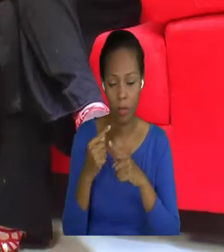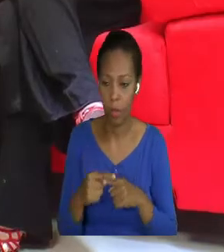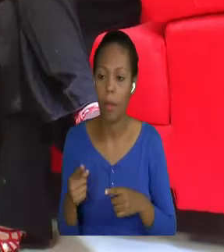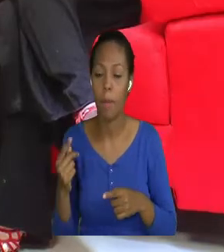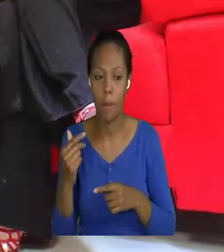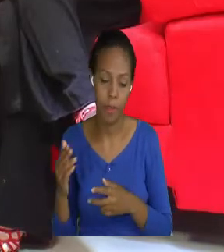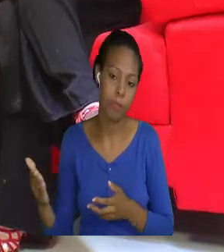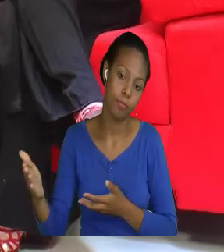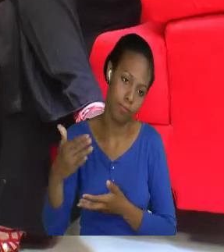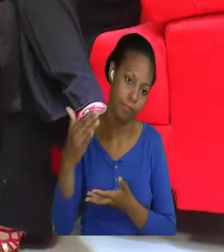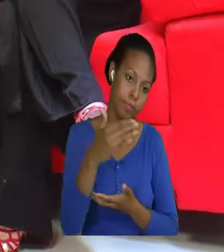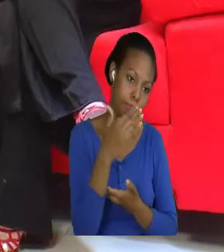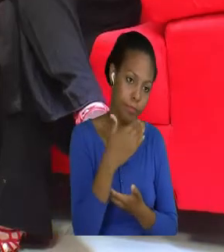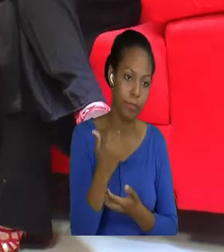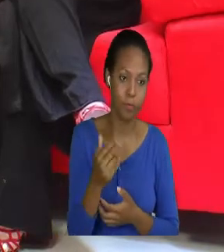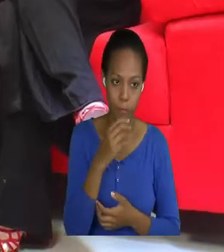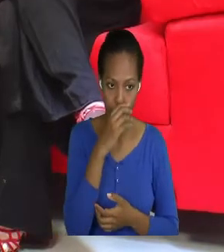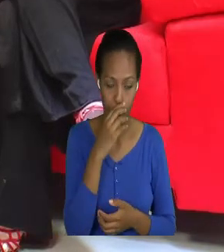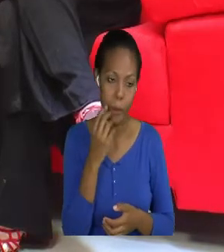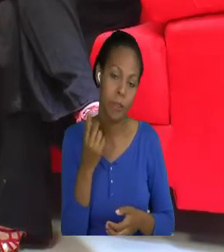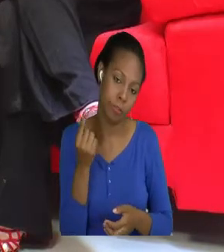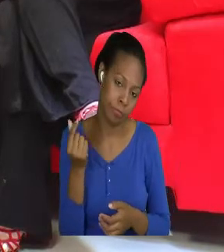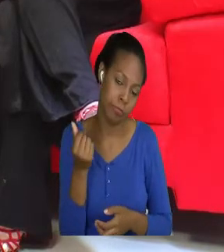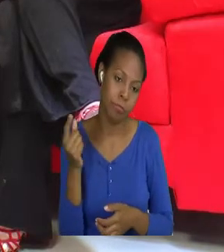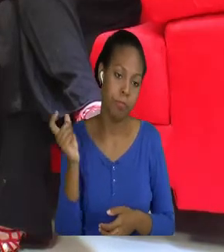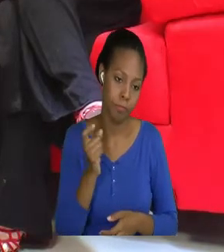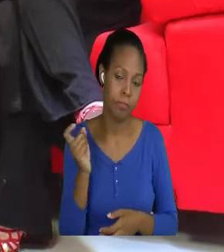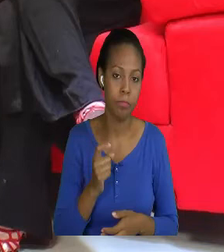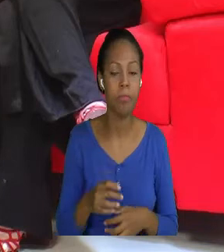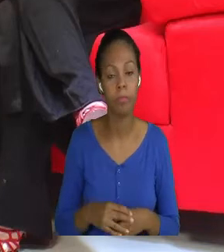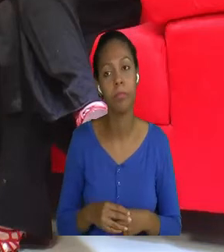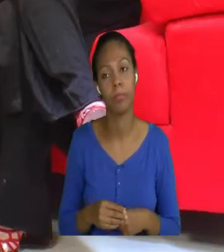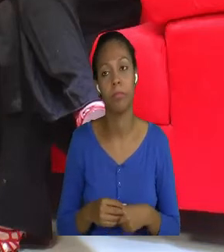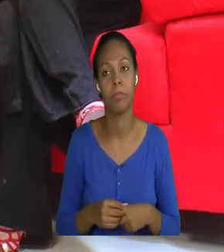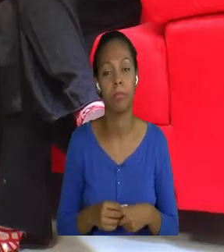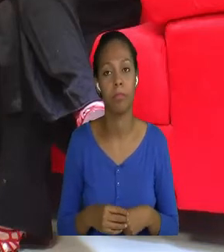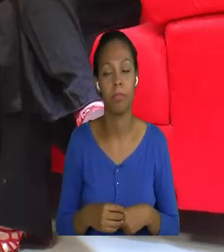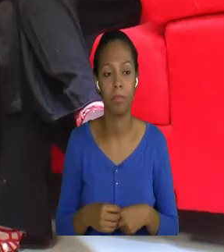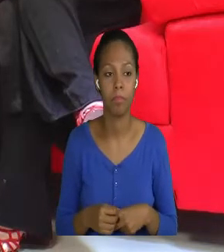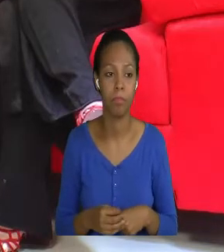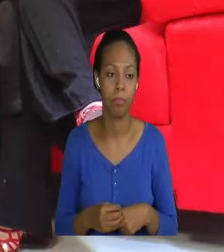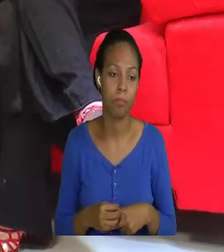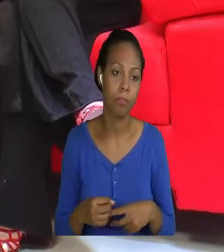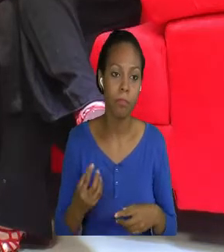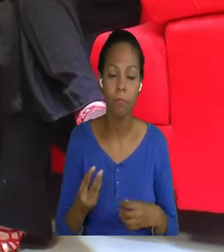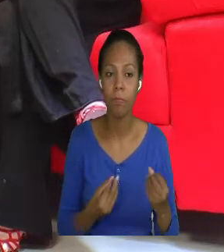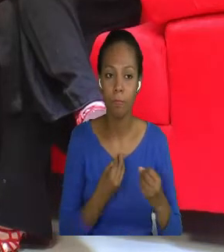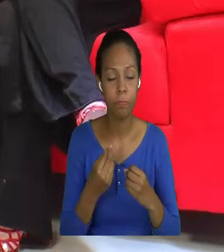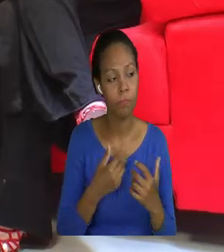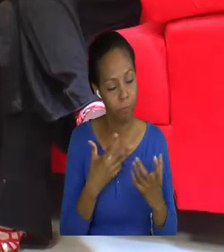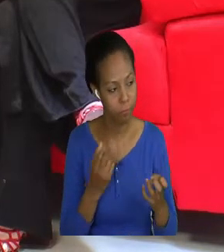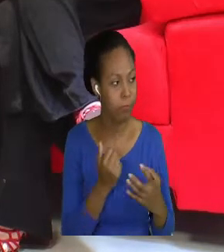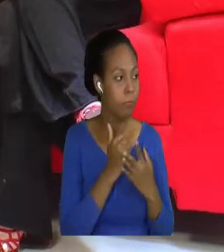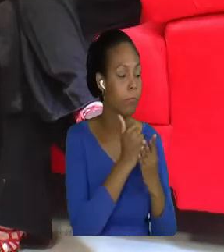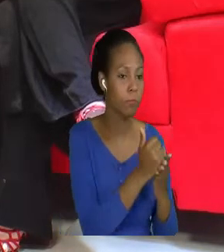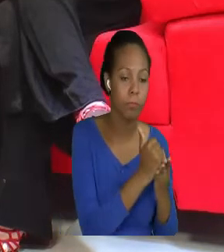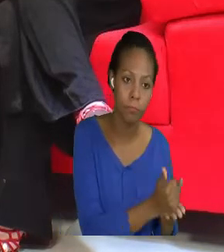que se necesita recurso económico. En aras de poder brindarle